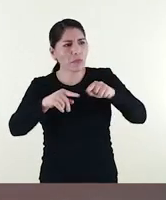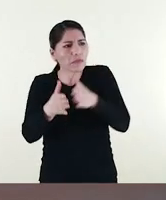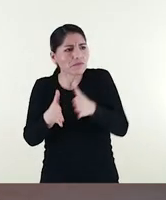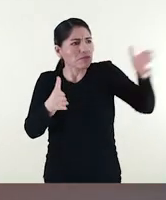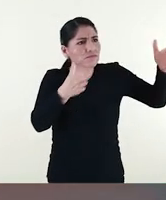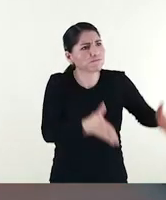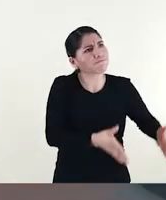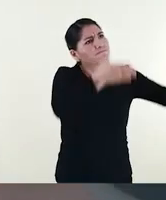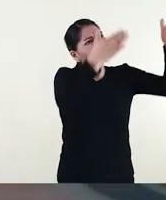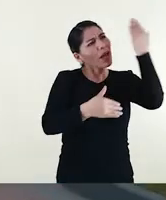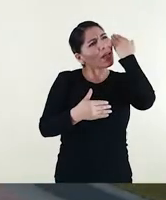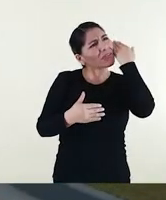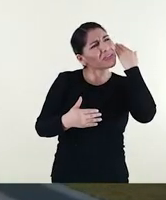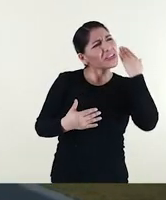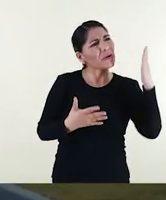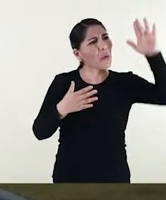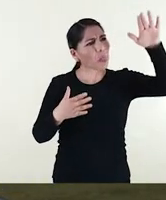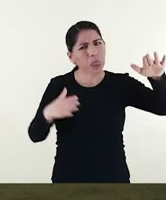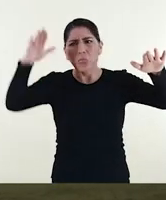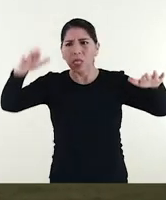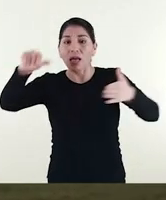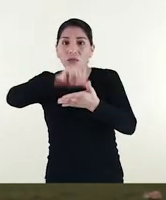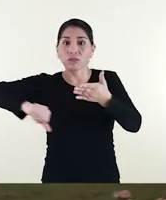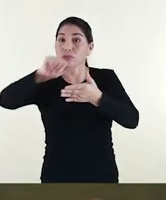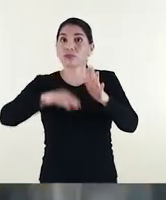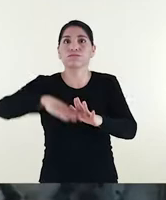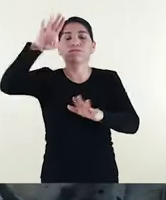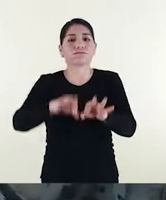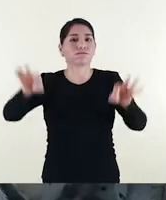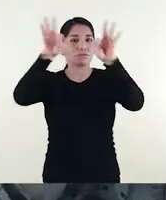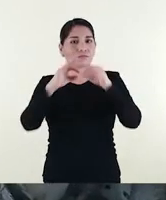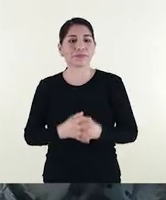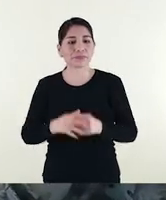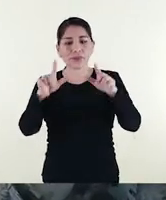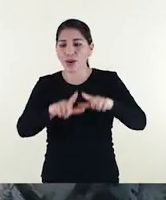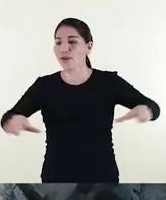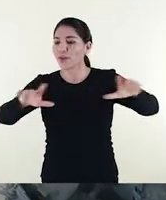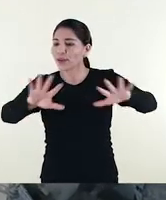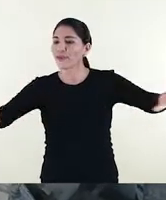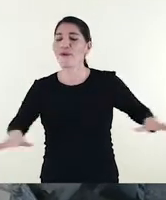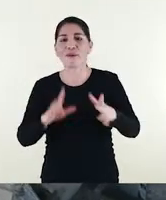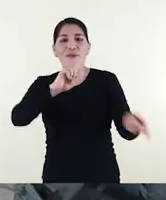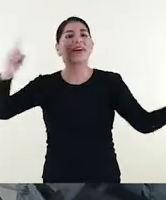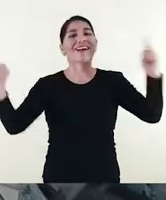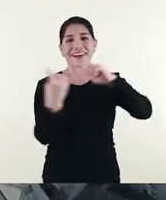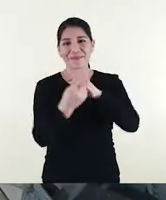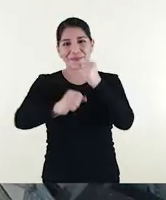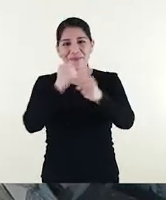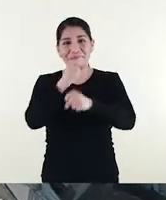entorno eran antiguos y quedaron empequeñecidos aún más por la presencia del monumento. El espacio se configuró totalmente